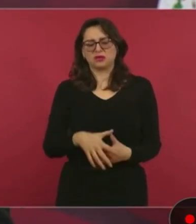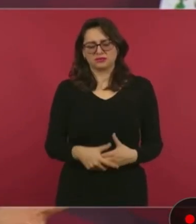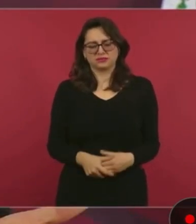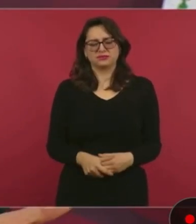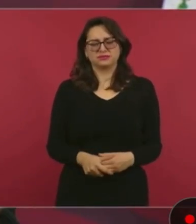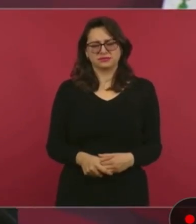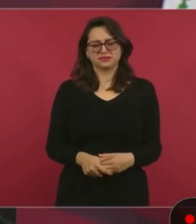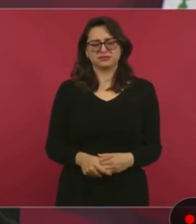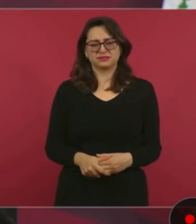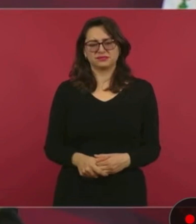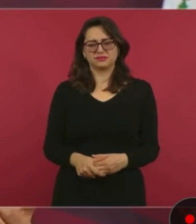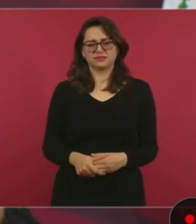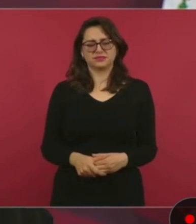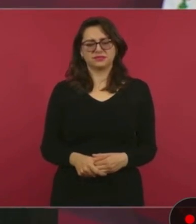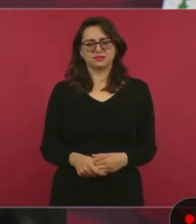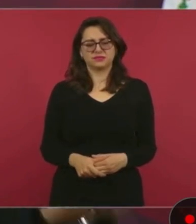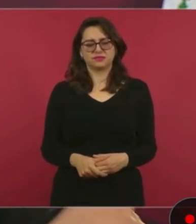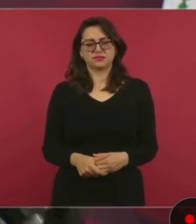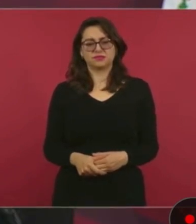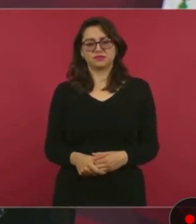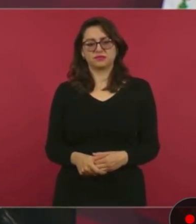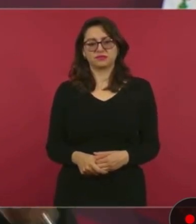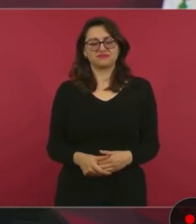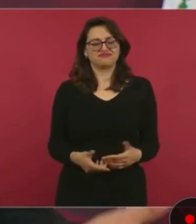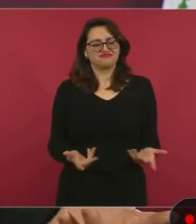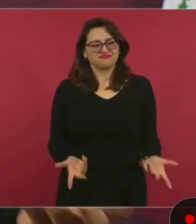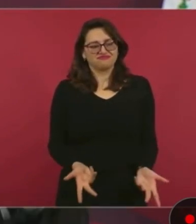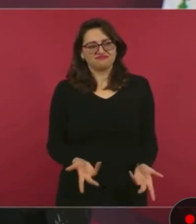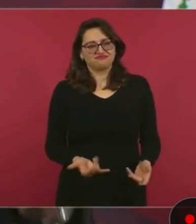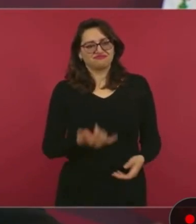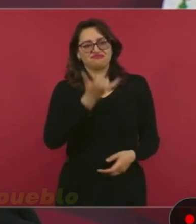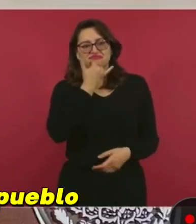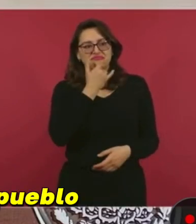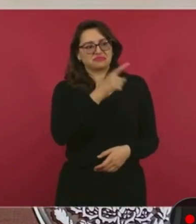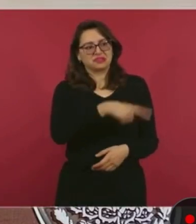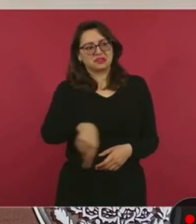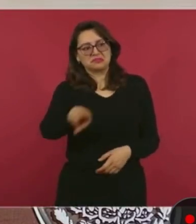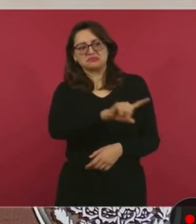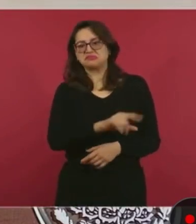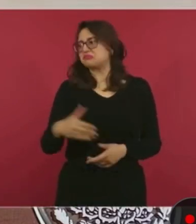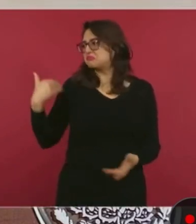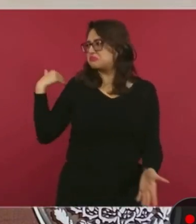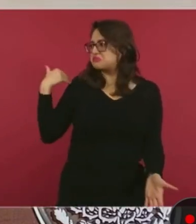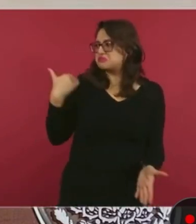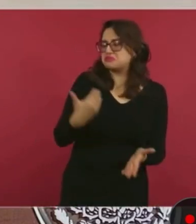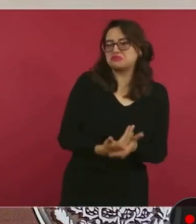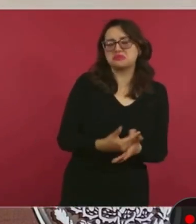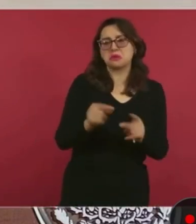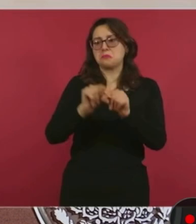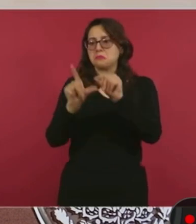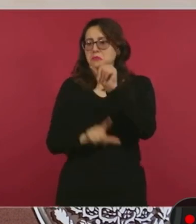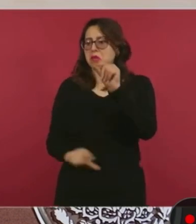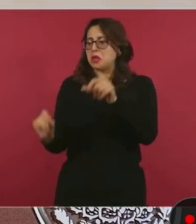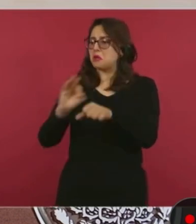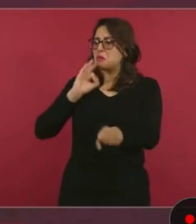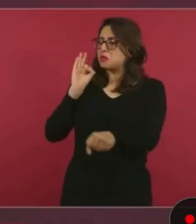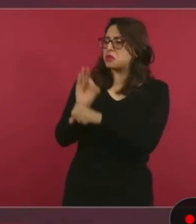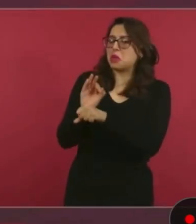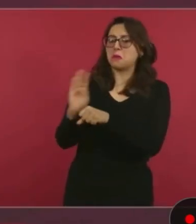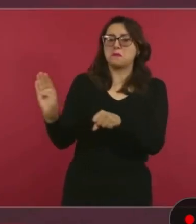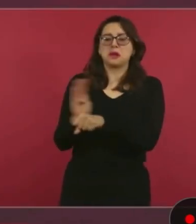y reitero, no han hecho nada en beneficio del pueblo, nada.